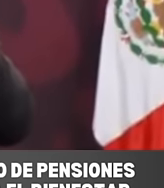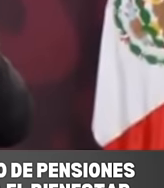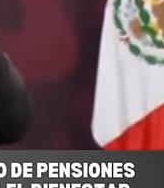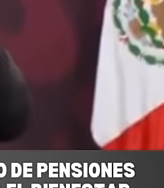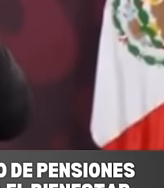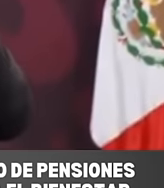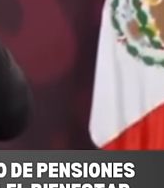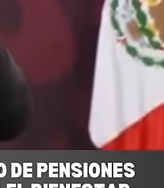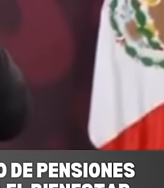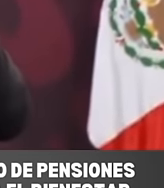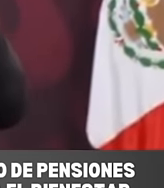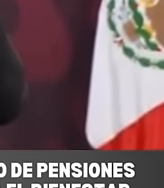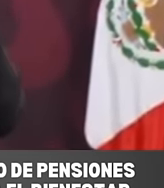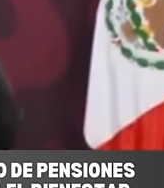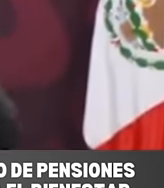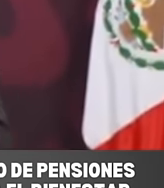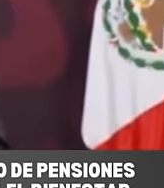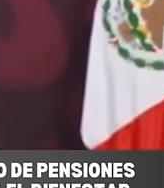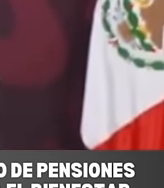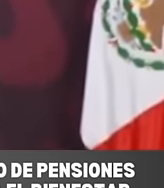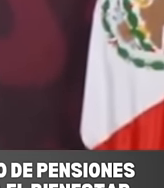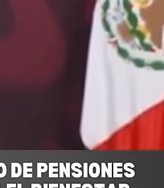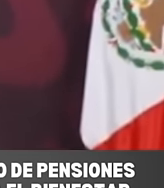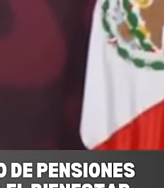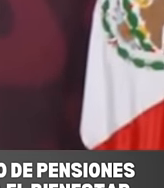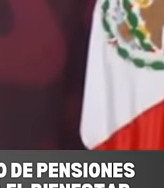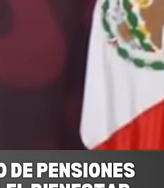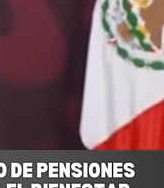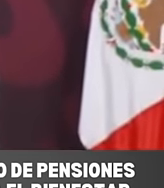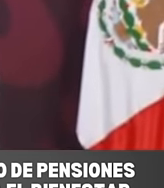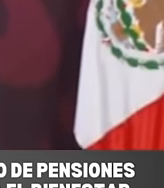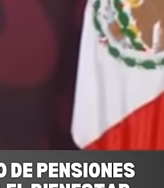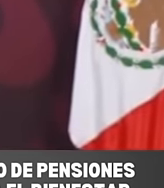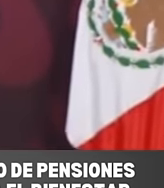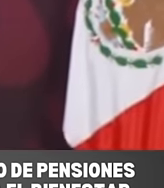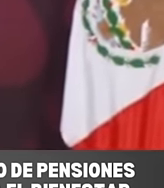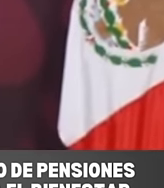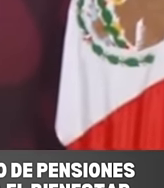que estamos creando, que lo va a manejar el Banco de México.